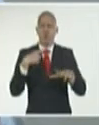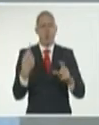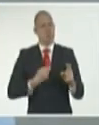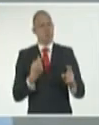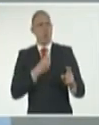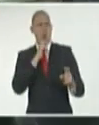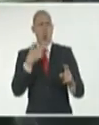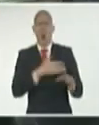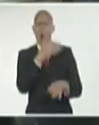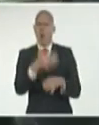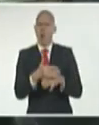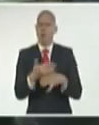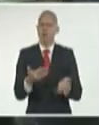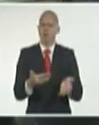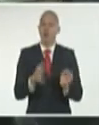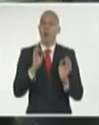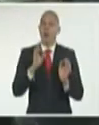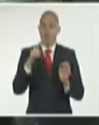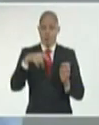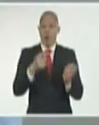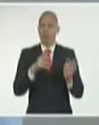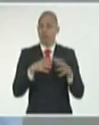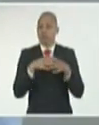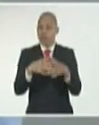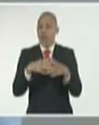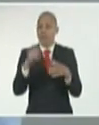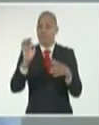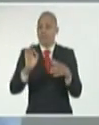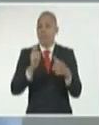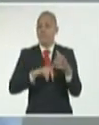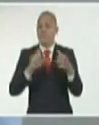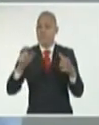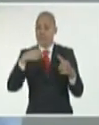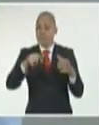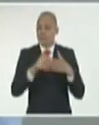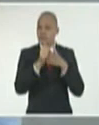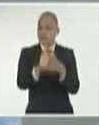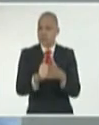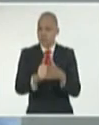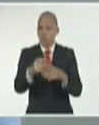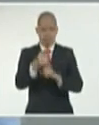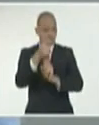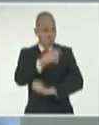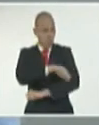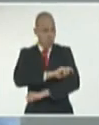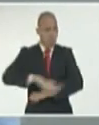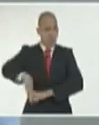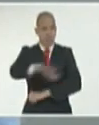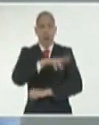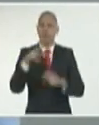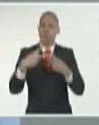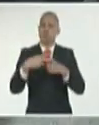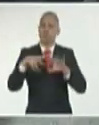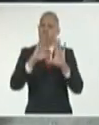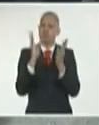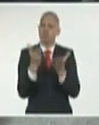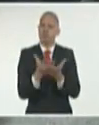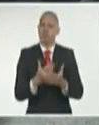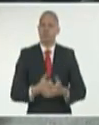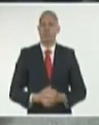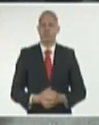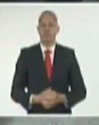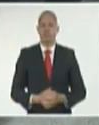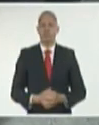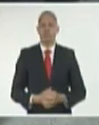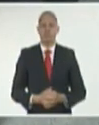conducir al país para enfrentar y salir victorioso en esta situación. El